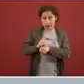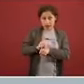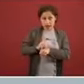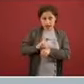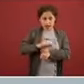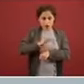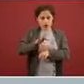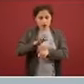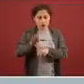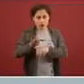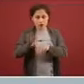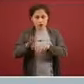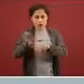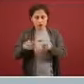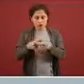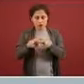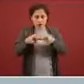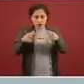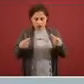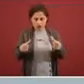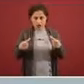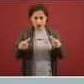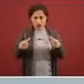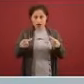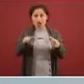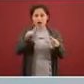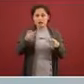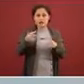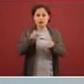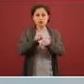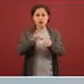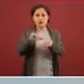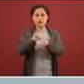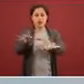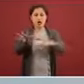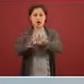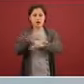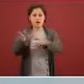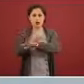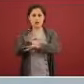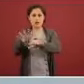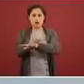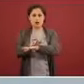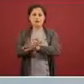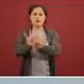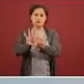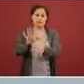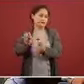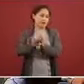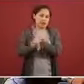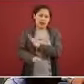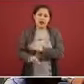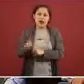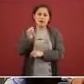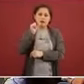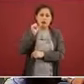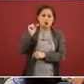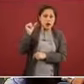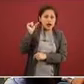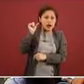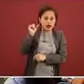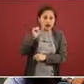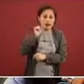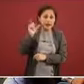día a día era mayor. Concretamente había un ejemplo del cambio entre anteayer y ayer, donde